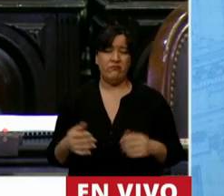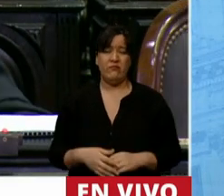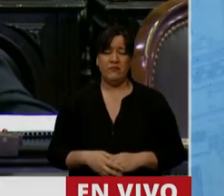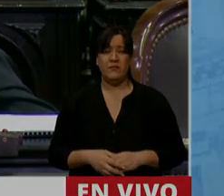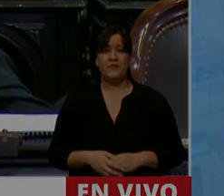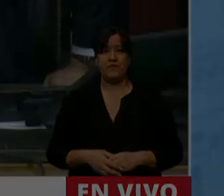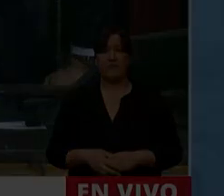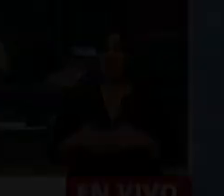Gracias, diputado.